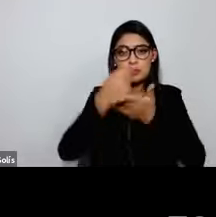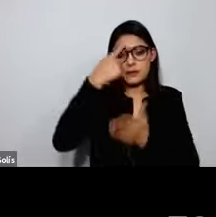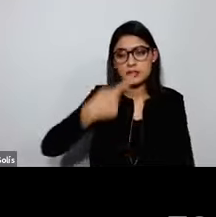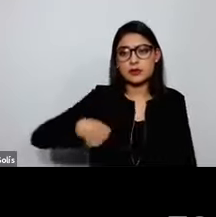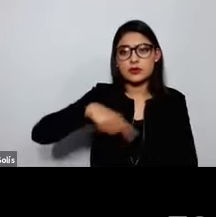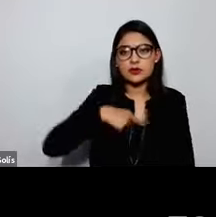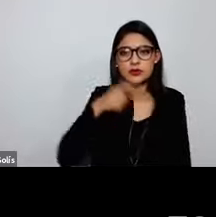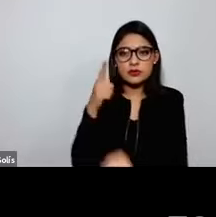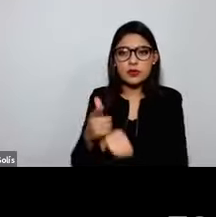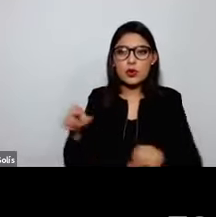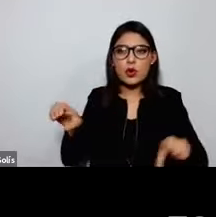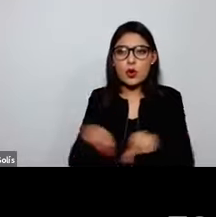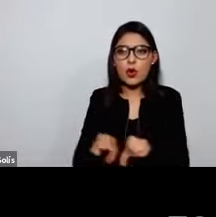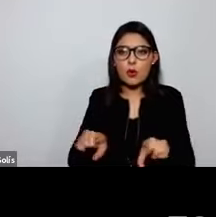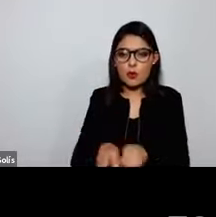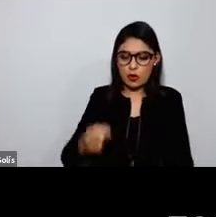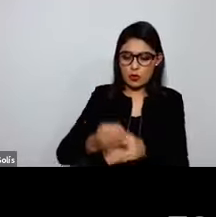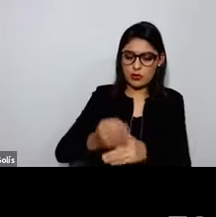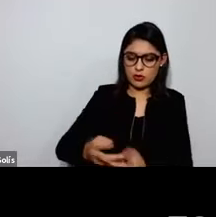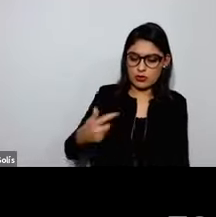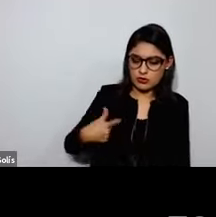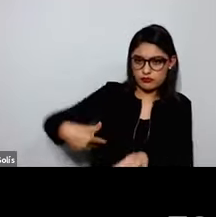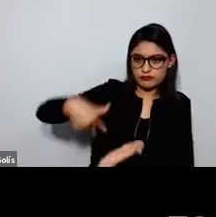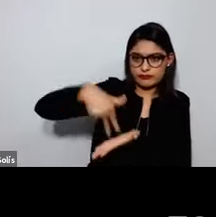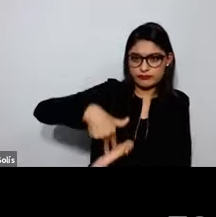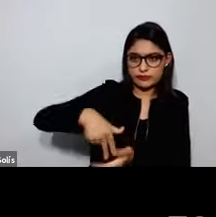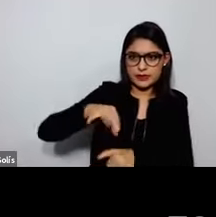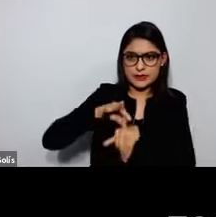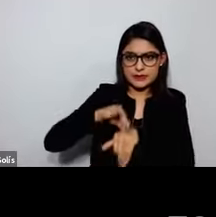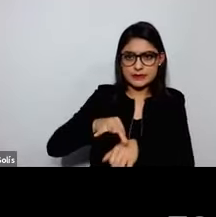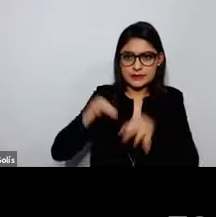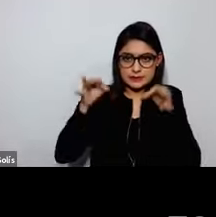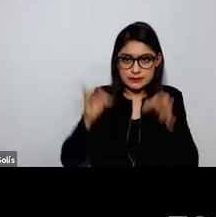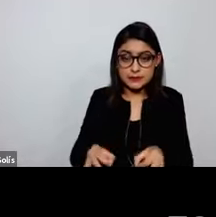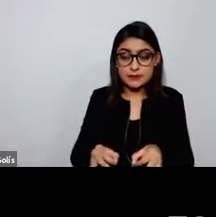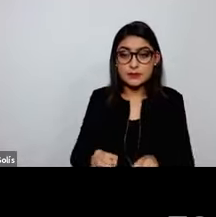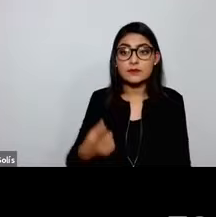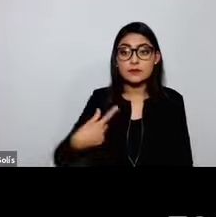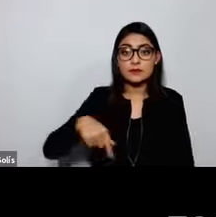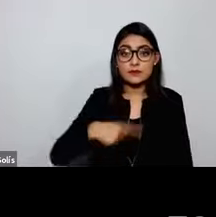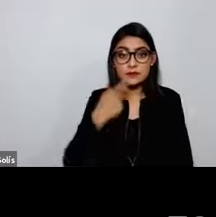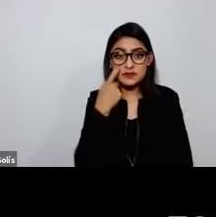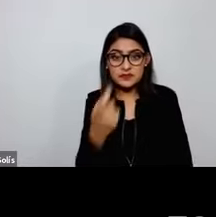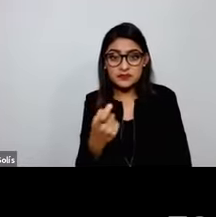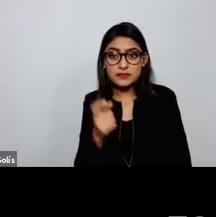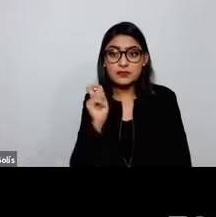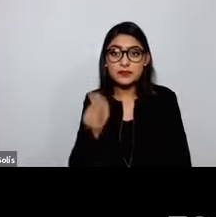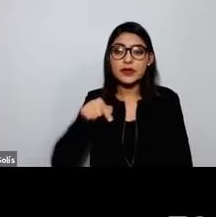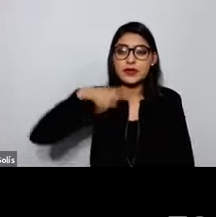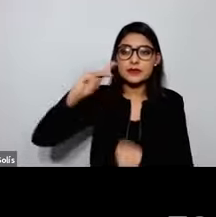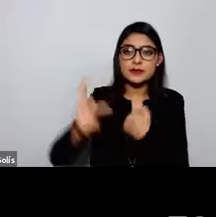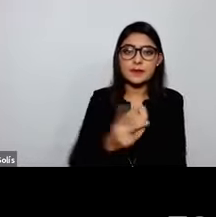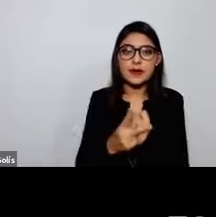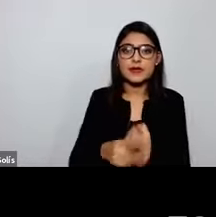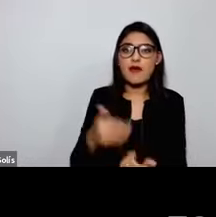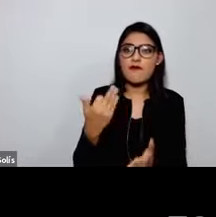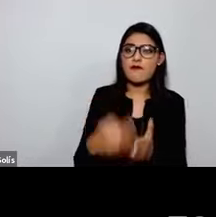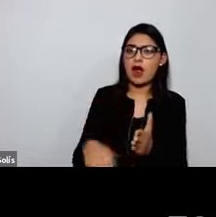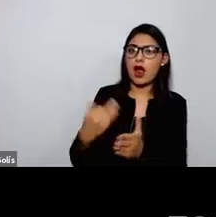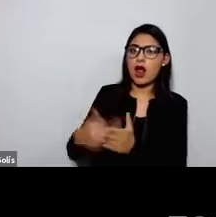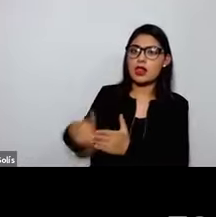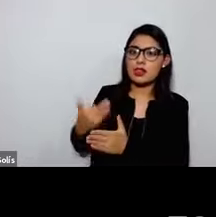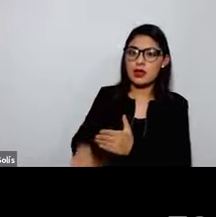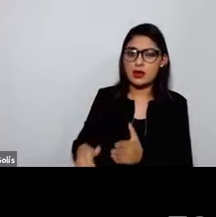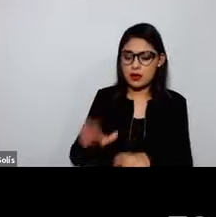localizadas, nos hace ver los grandes pendientes que por lo menos este país tiene con sus mujeres